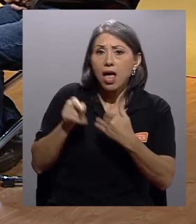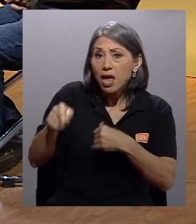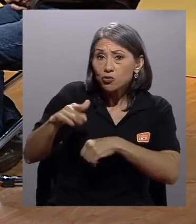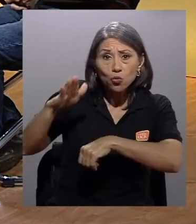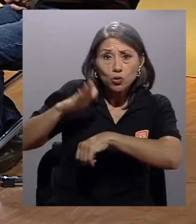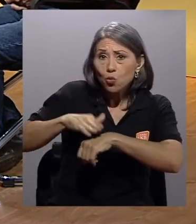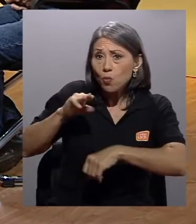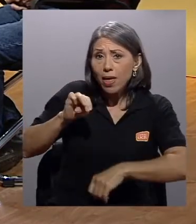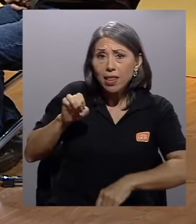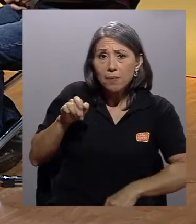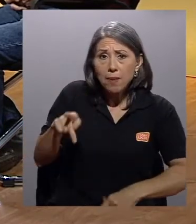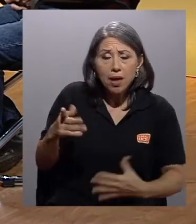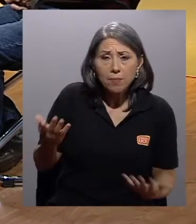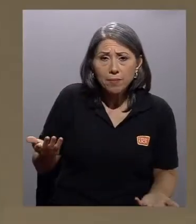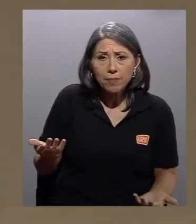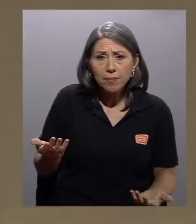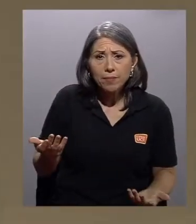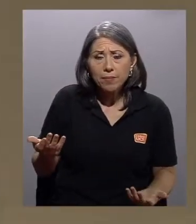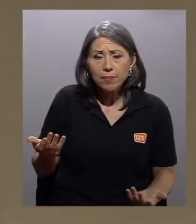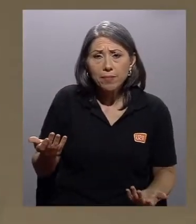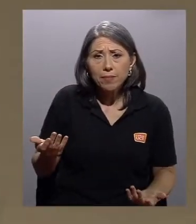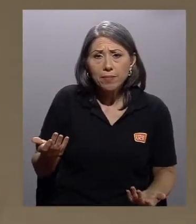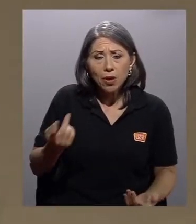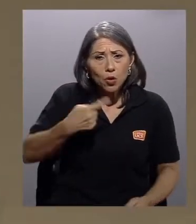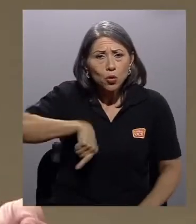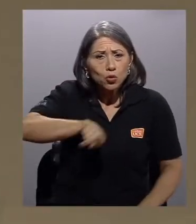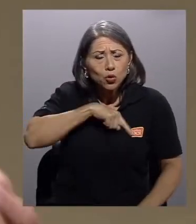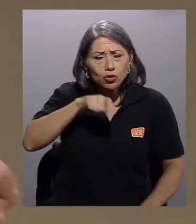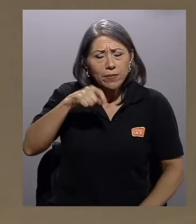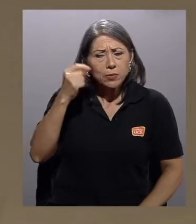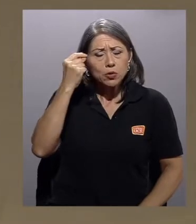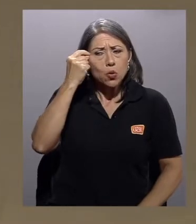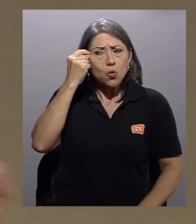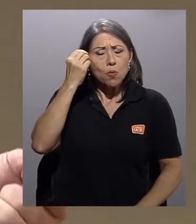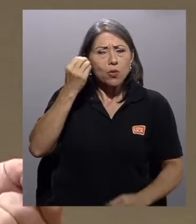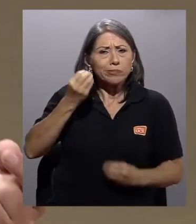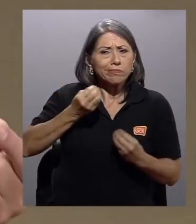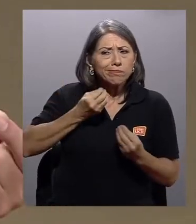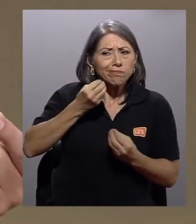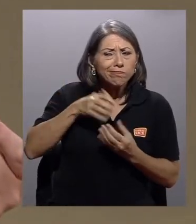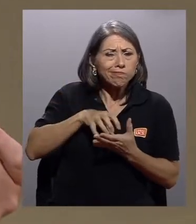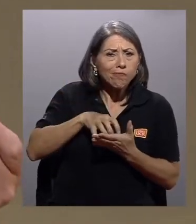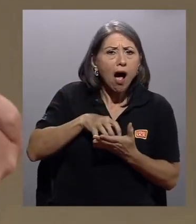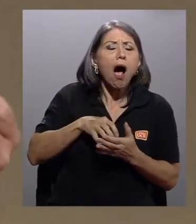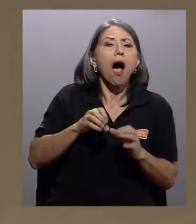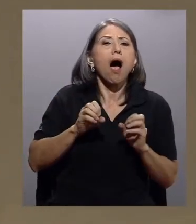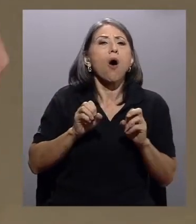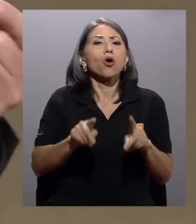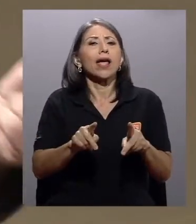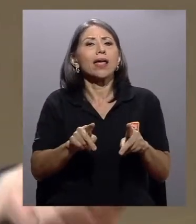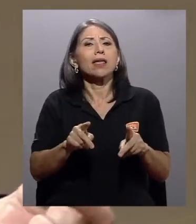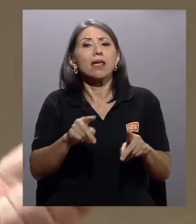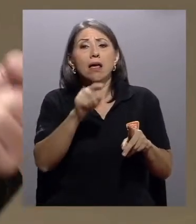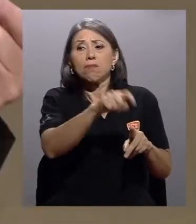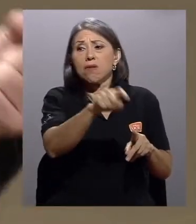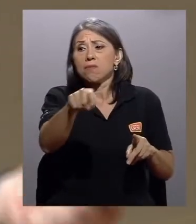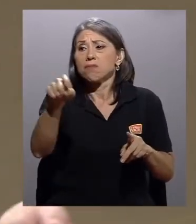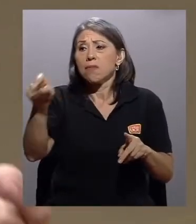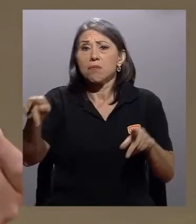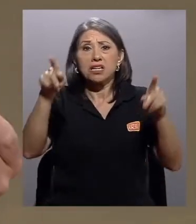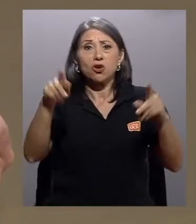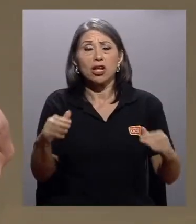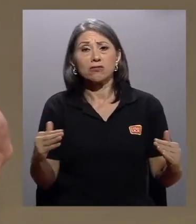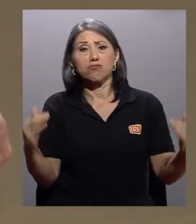MEP. O sea, ¿cómo tenemos que cuestionarnos inicialmente que, ese acceso